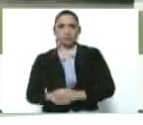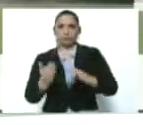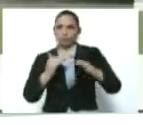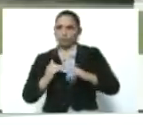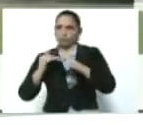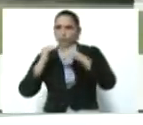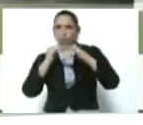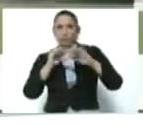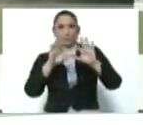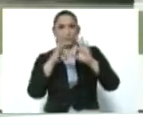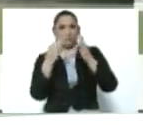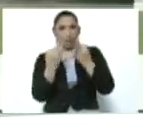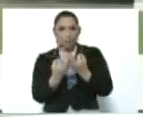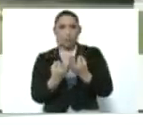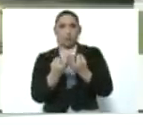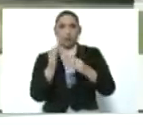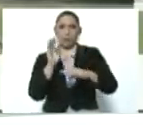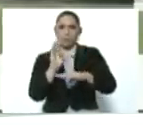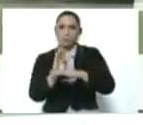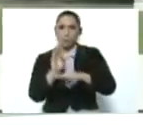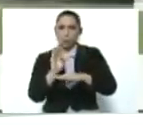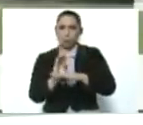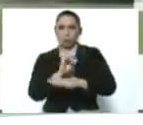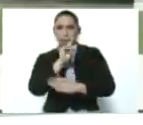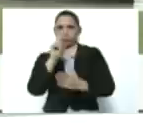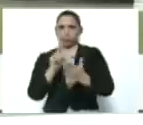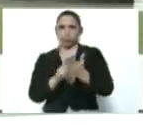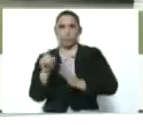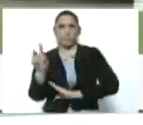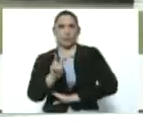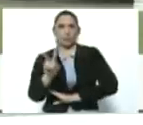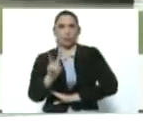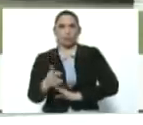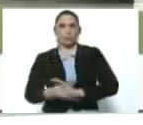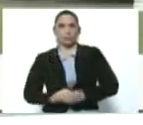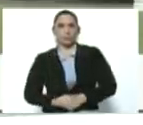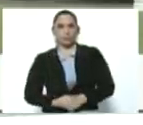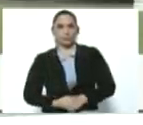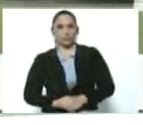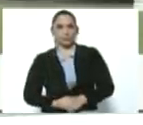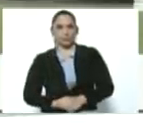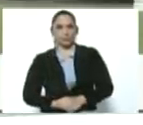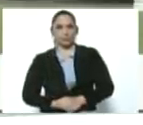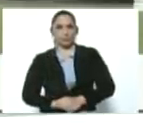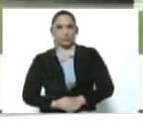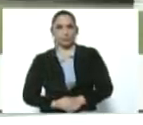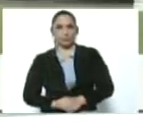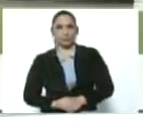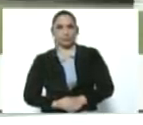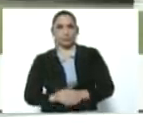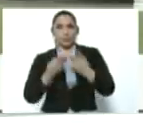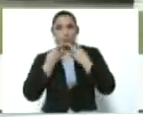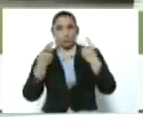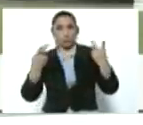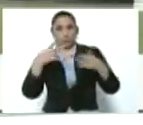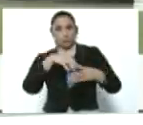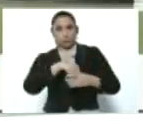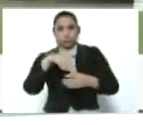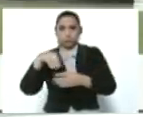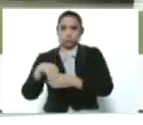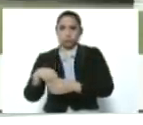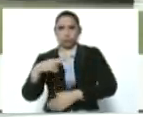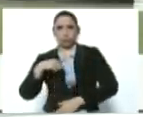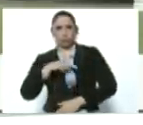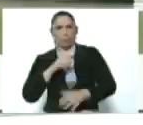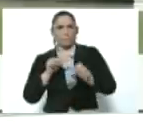bienestar de la familia la protección general de venezuela decretamos esa cuarentena y hemos